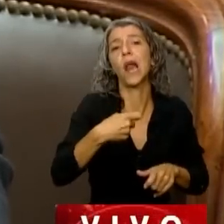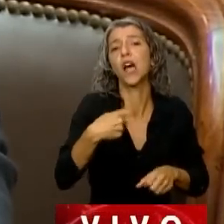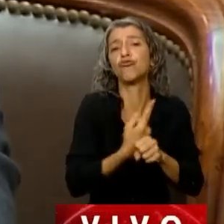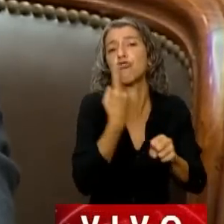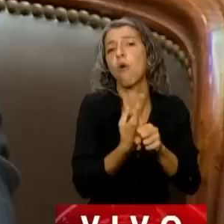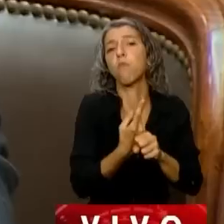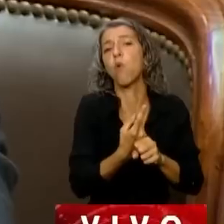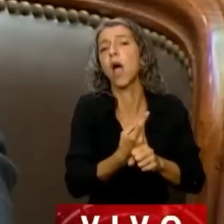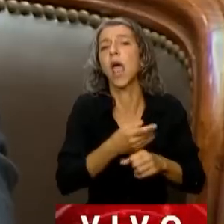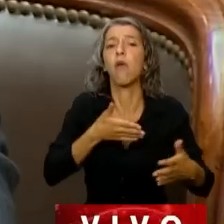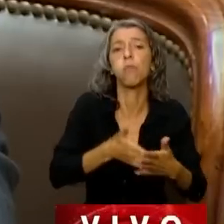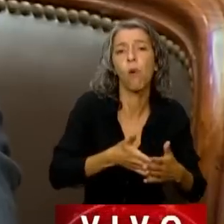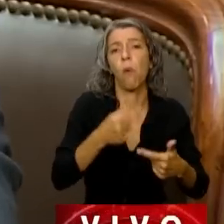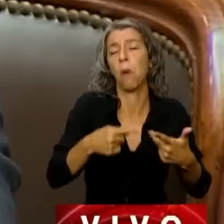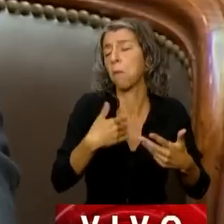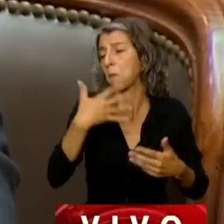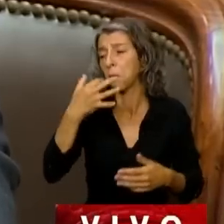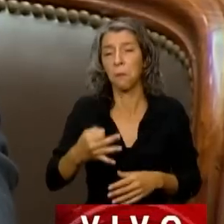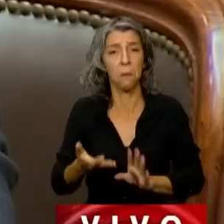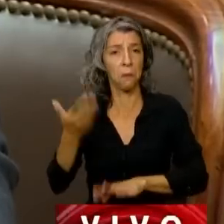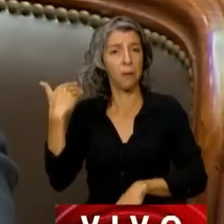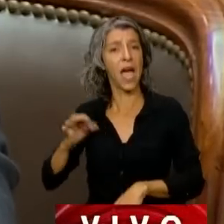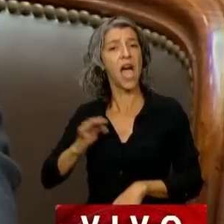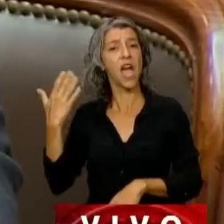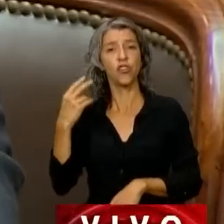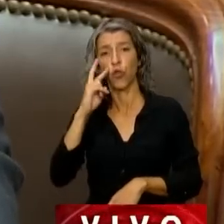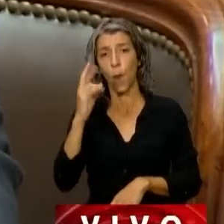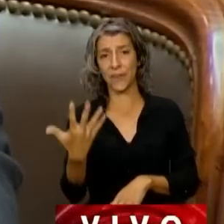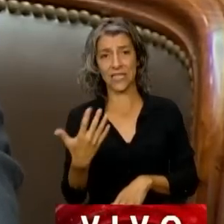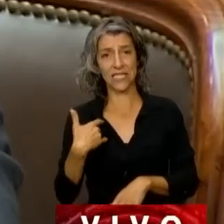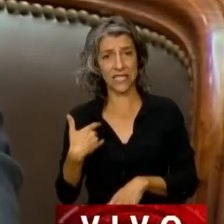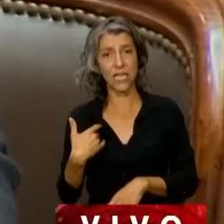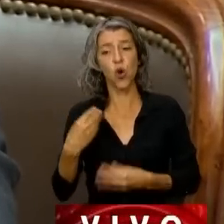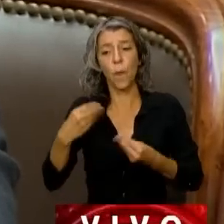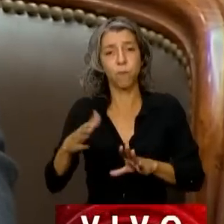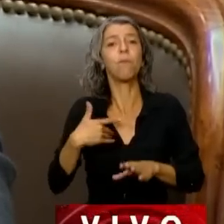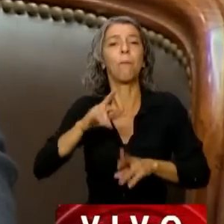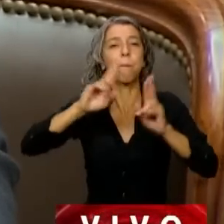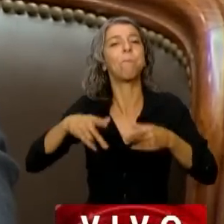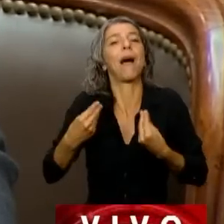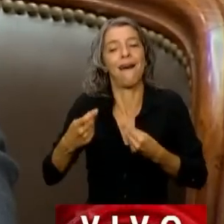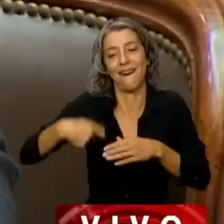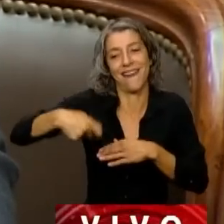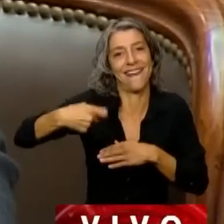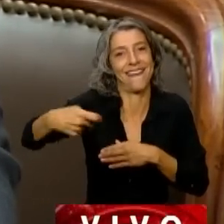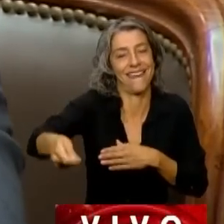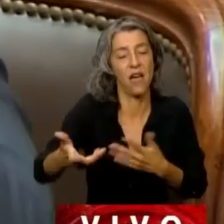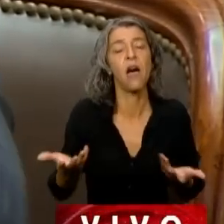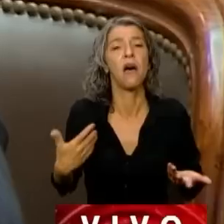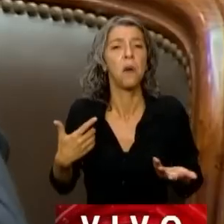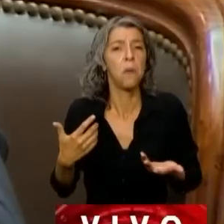Está vigente todavía la moratoria del año 2005. A cualquier persona en la Argentina que le falten 12 años o menos puede jubilarse sin ningún